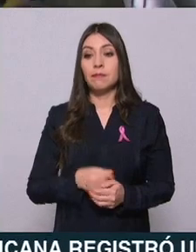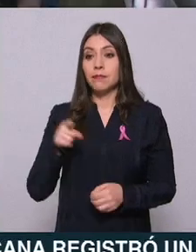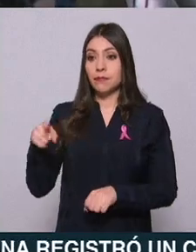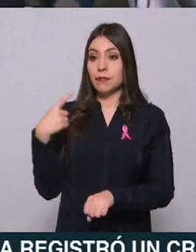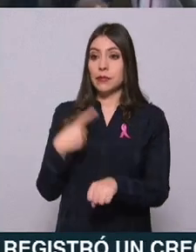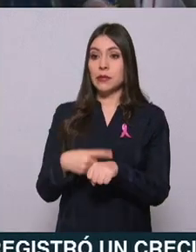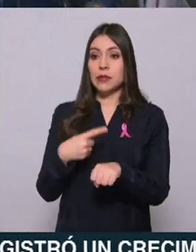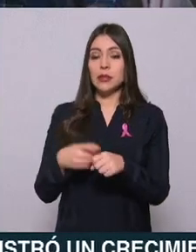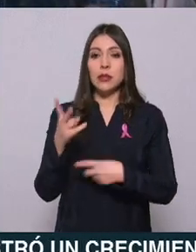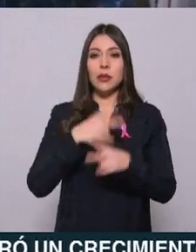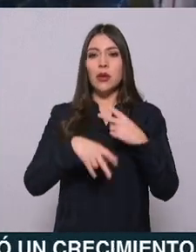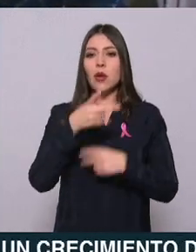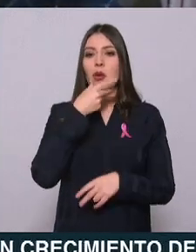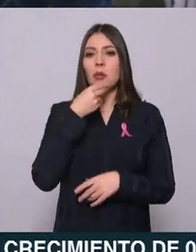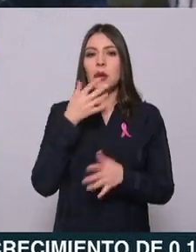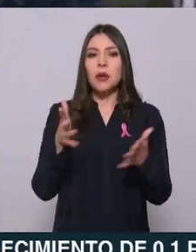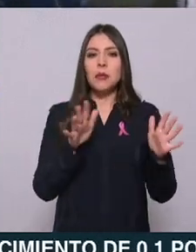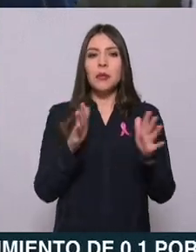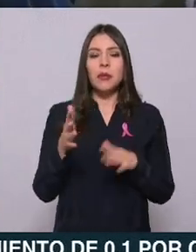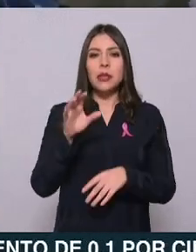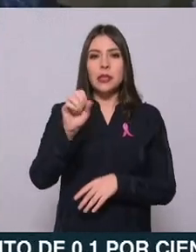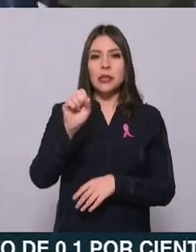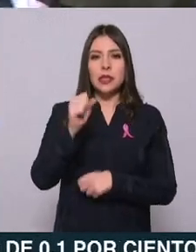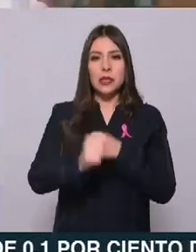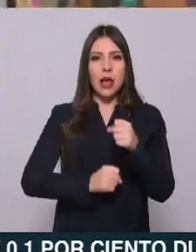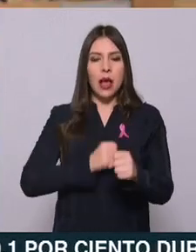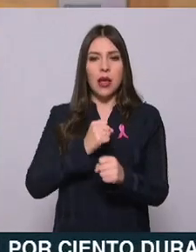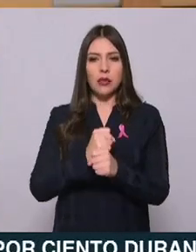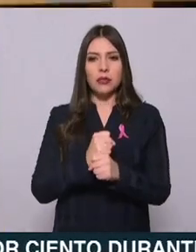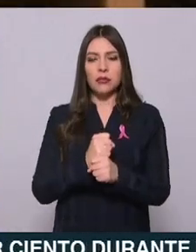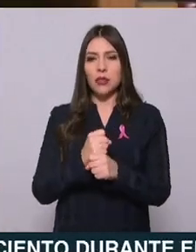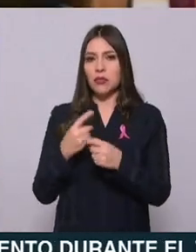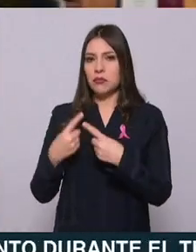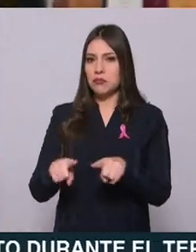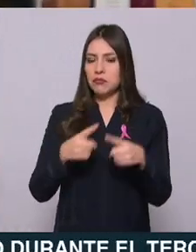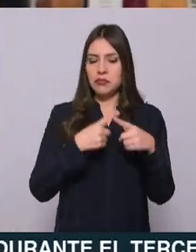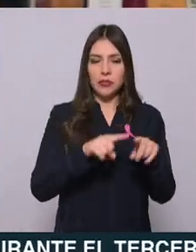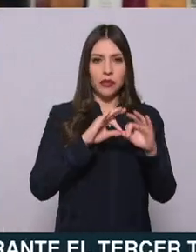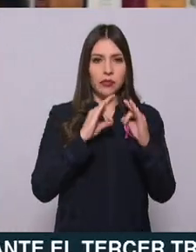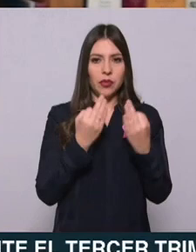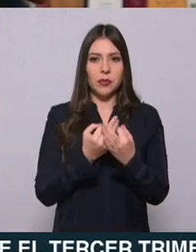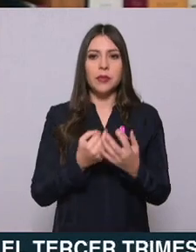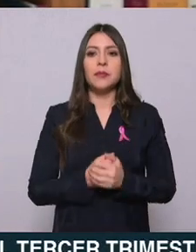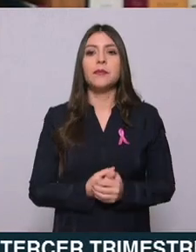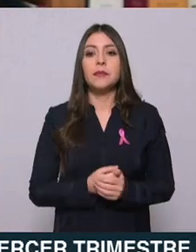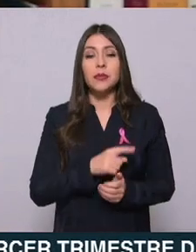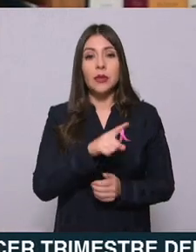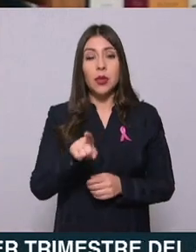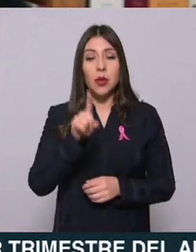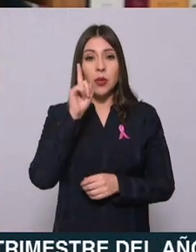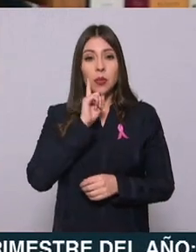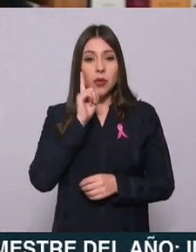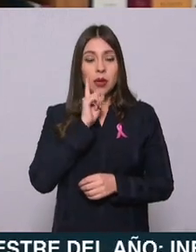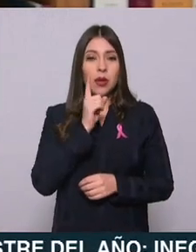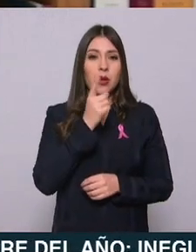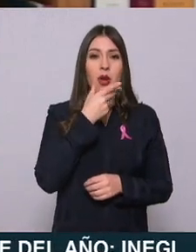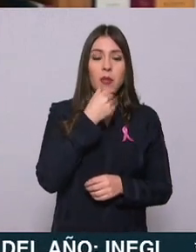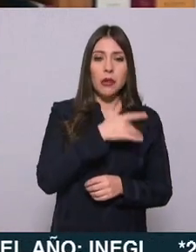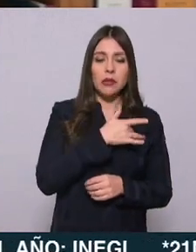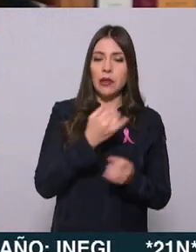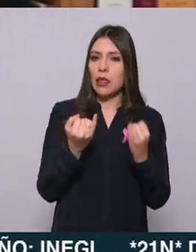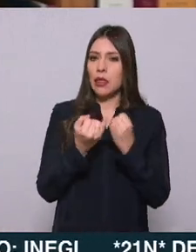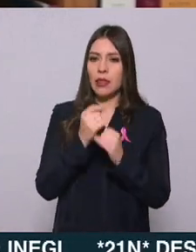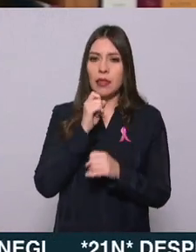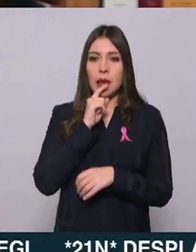hombres alrededor de los 60 años de diversas maneras. Los síntomas de los hombres son igual que en la mujer, sin embargo, se detectan más